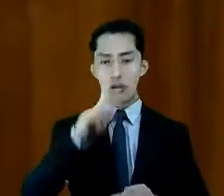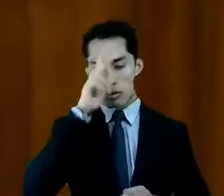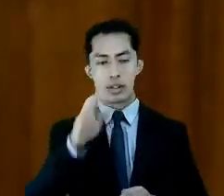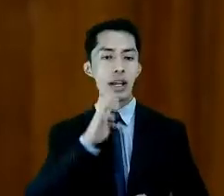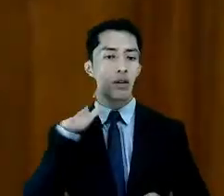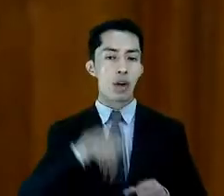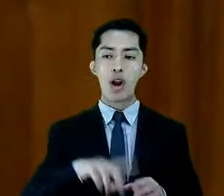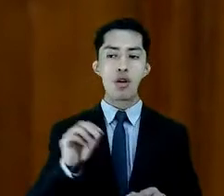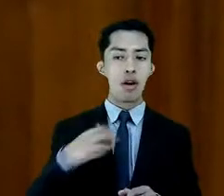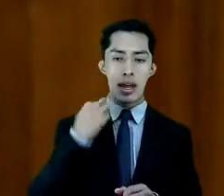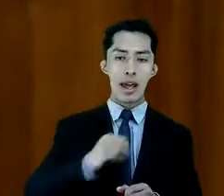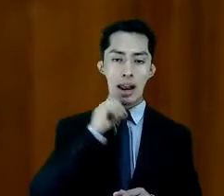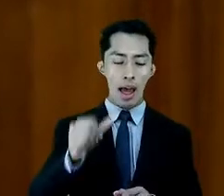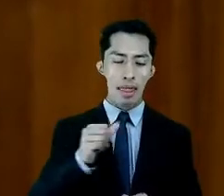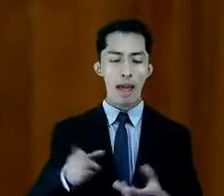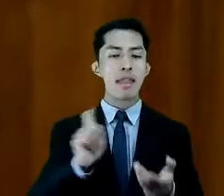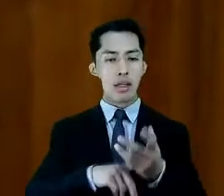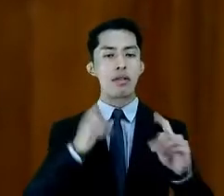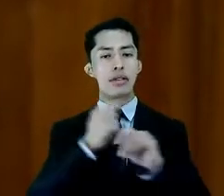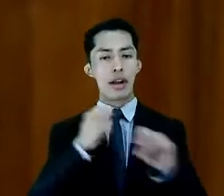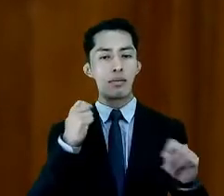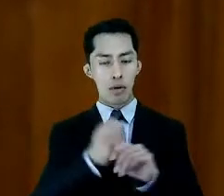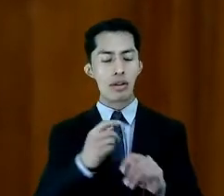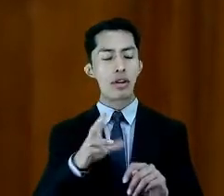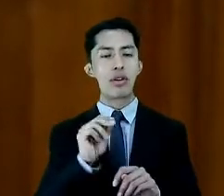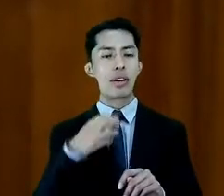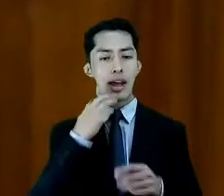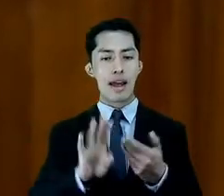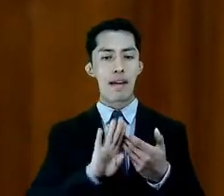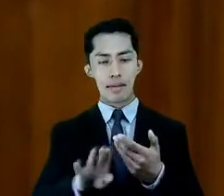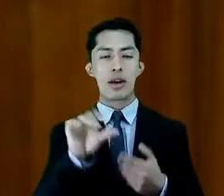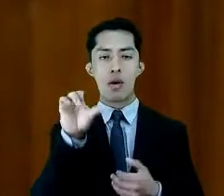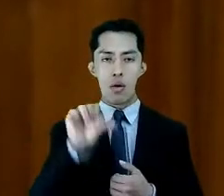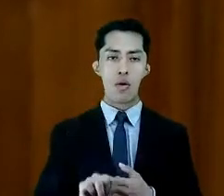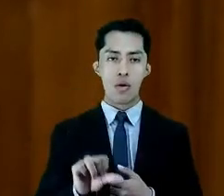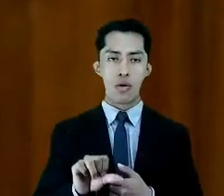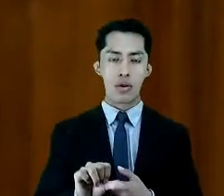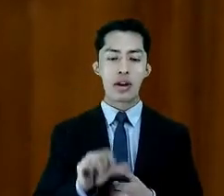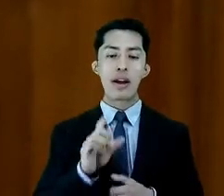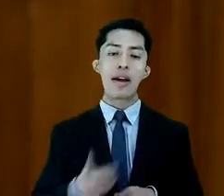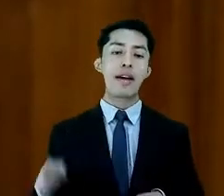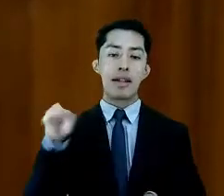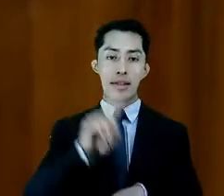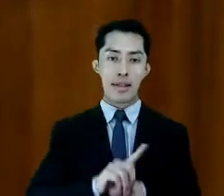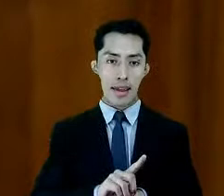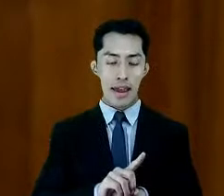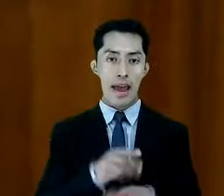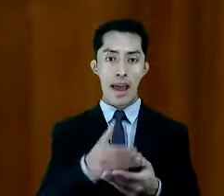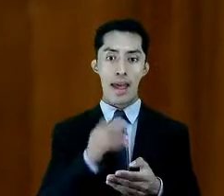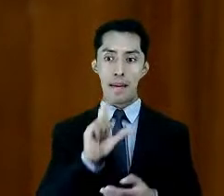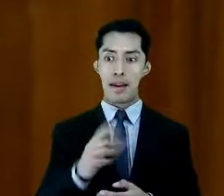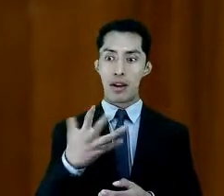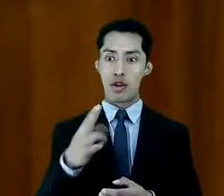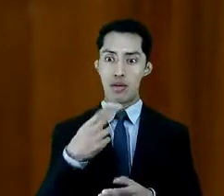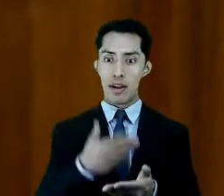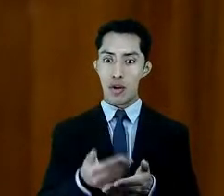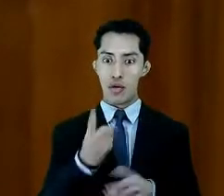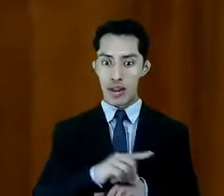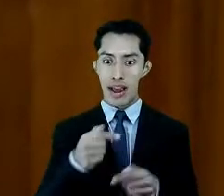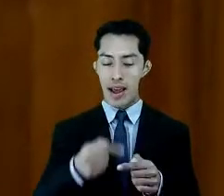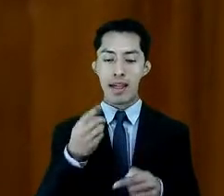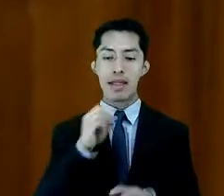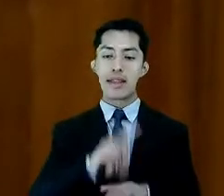no consentido en el transporte público. Hoy, un día previo al del 25 de noviembre,